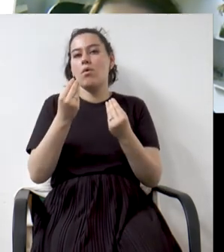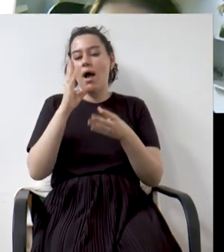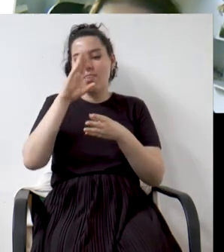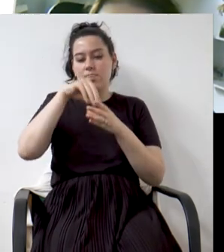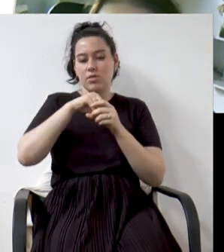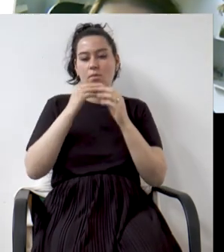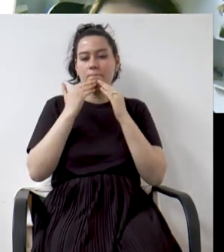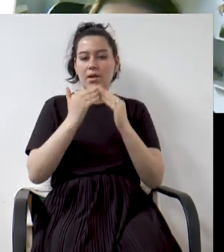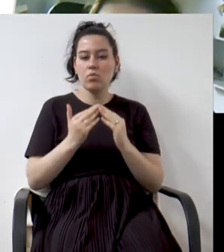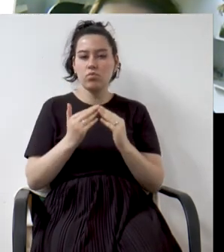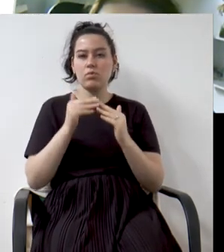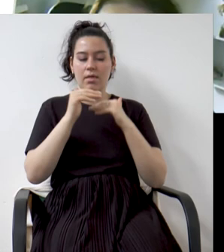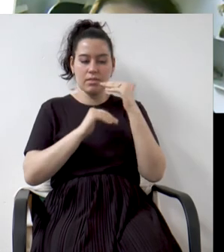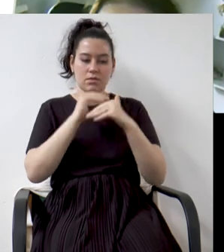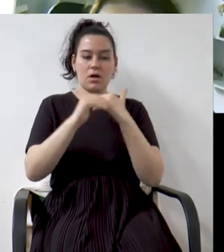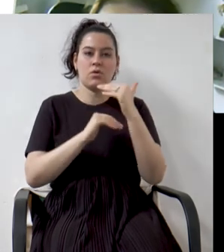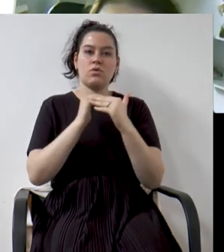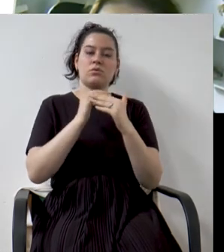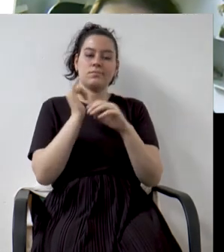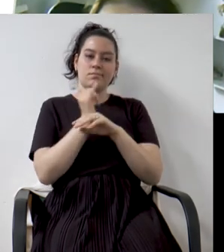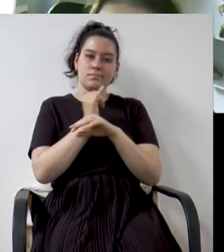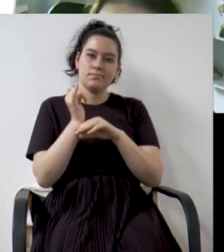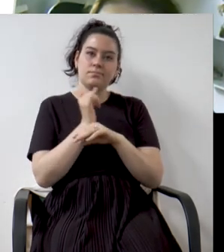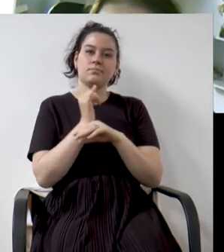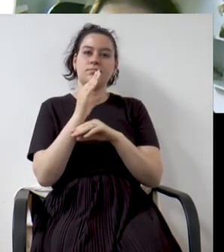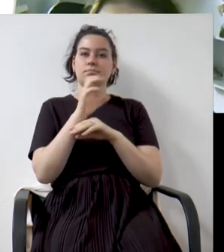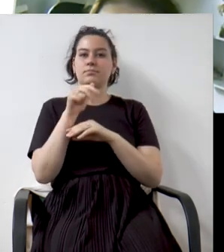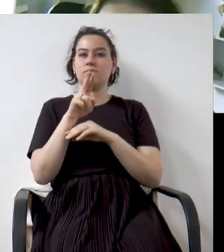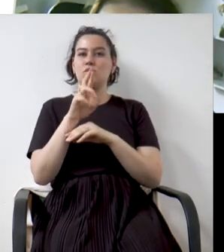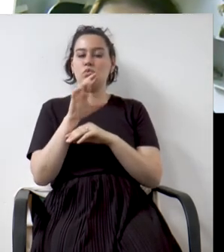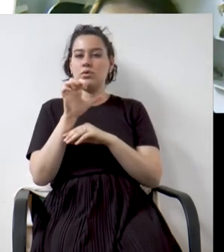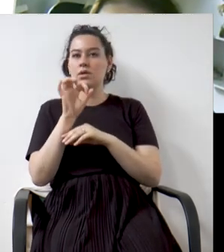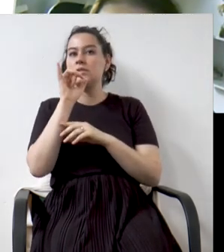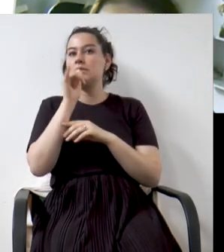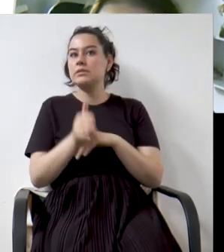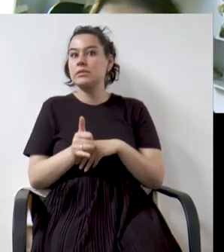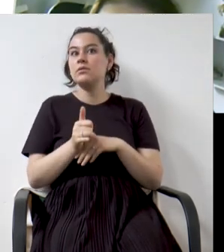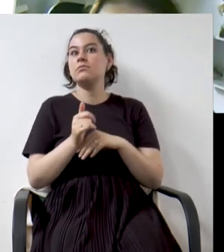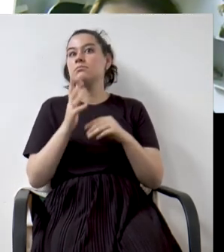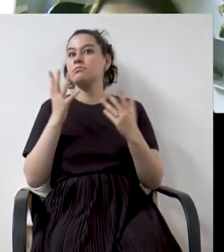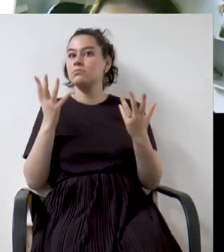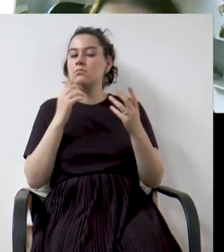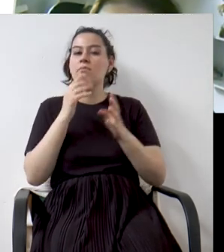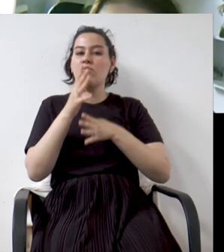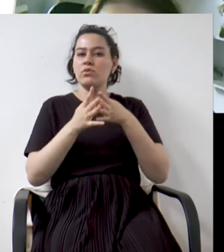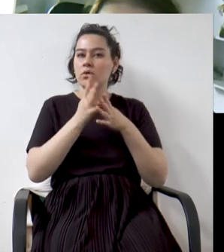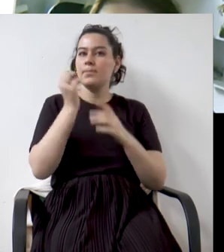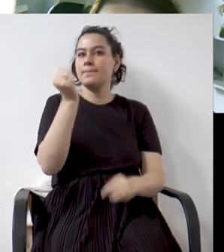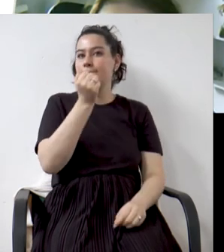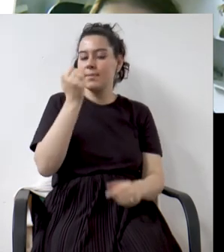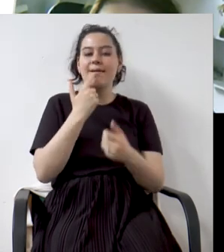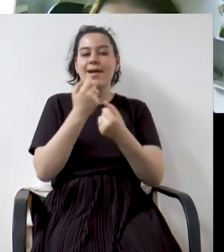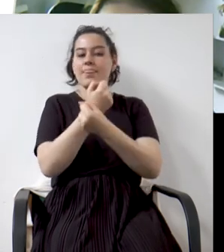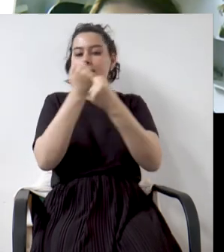esas preguntas de desarrollo institucional de los ENURES, si aparecía la extensión como una función importante a la